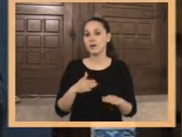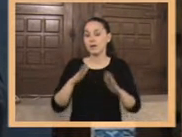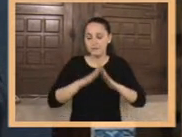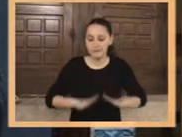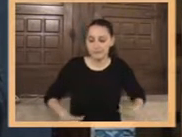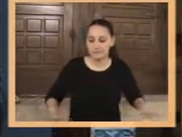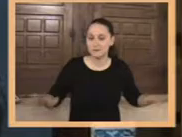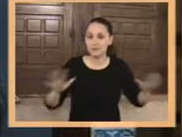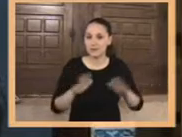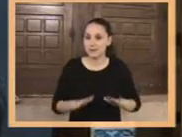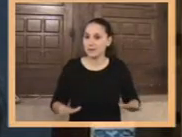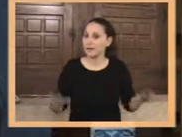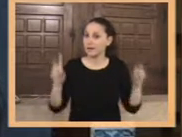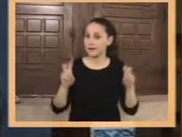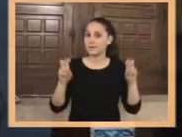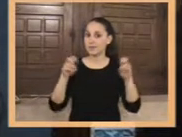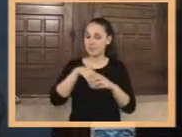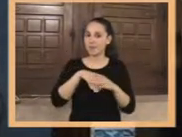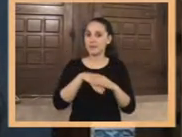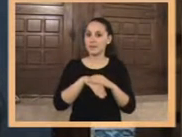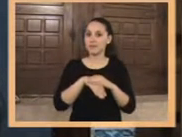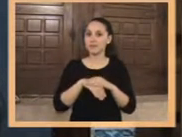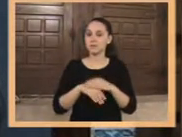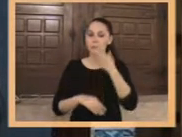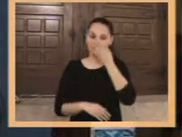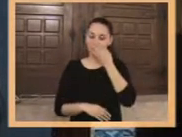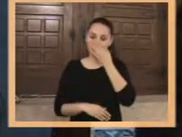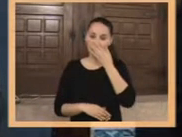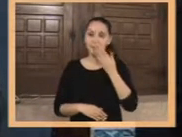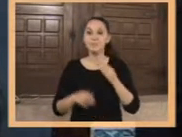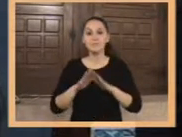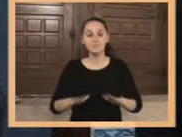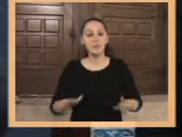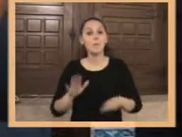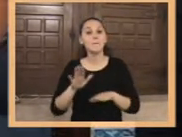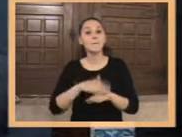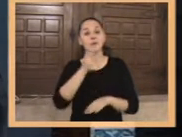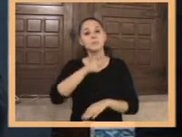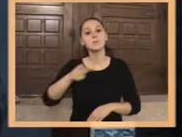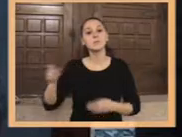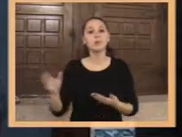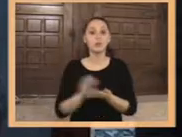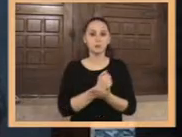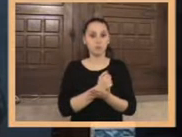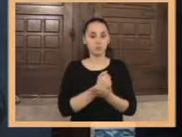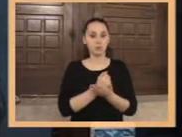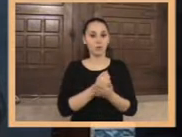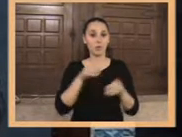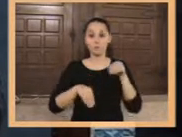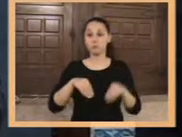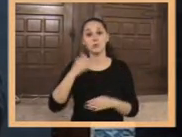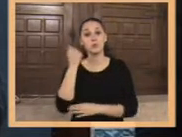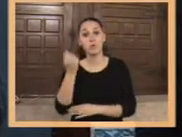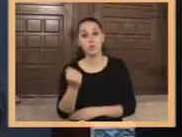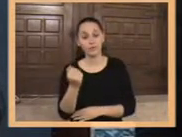aligerar un poco el contenido de la moción y que fuera objeto de consenso. Aunque a punto ha estado el